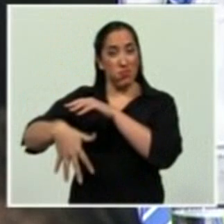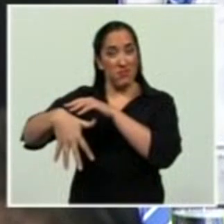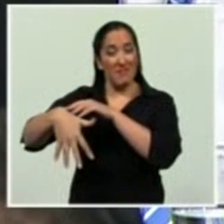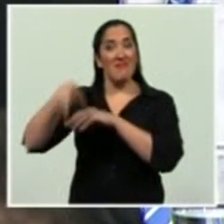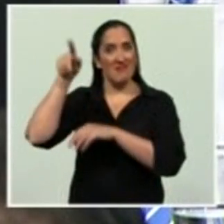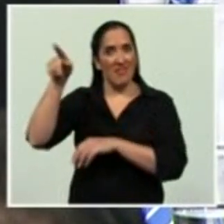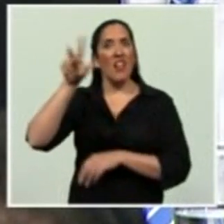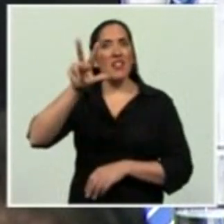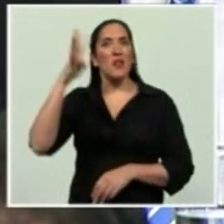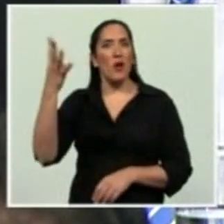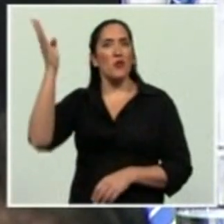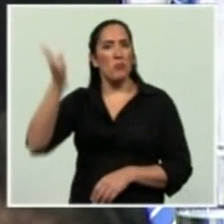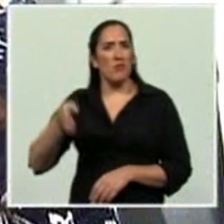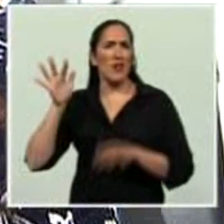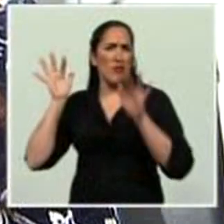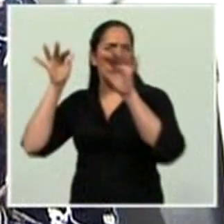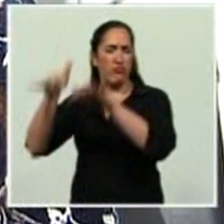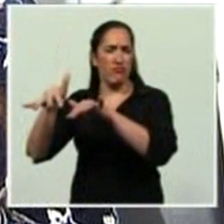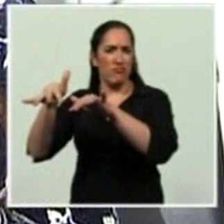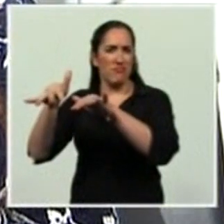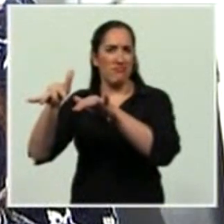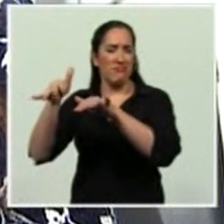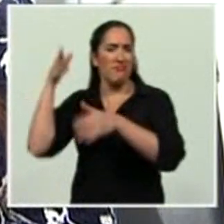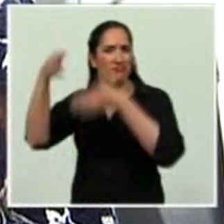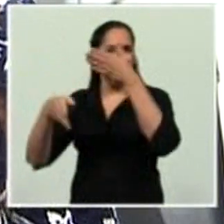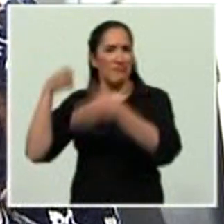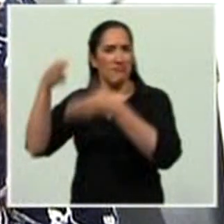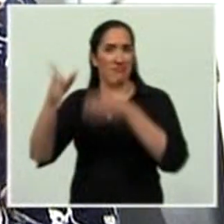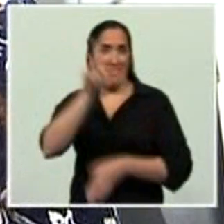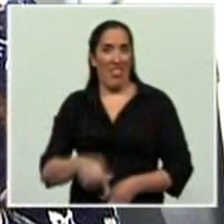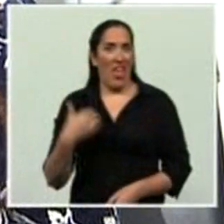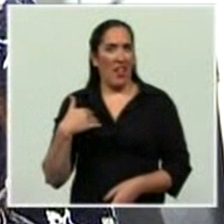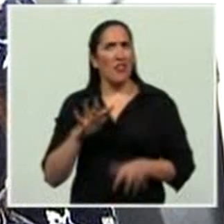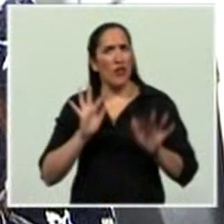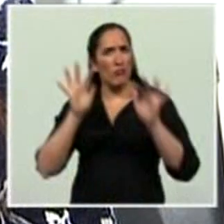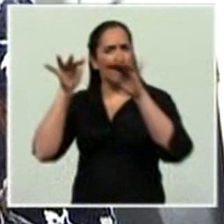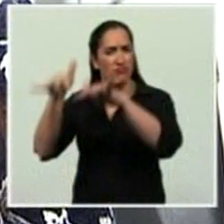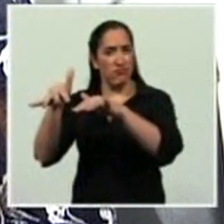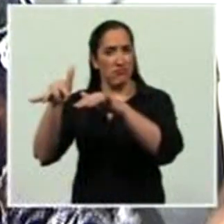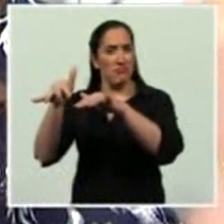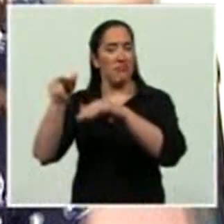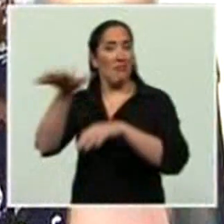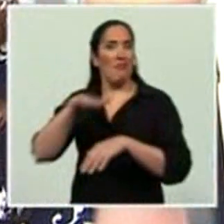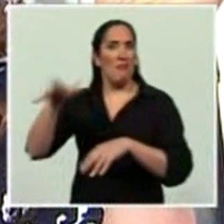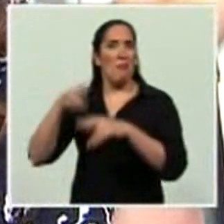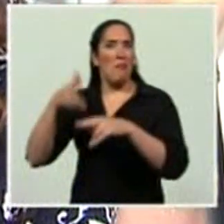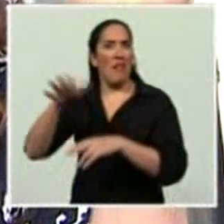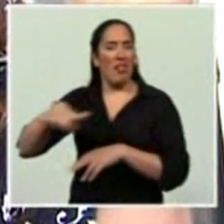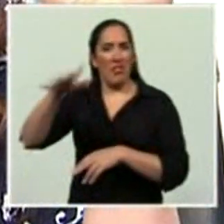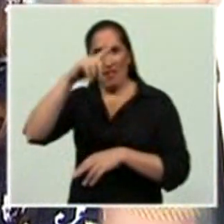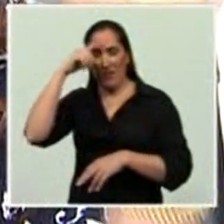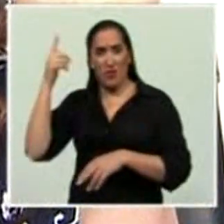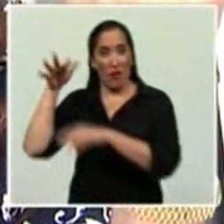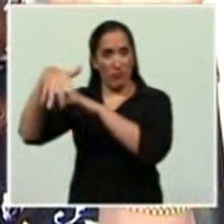34 por de Los visitantes de nuestro país en materia de parques nacionales con el parque